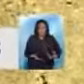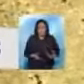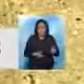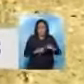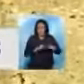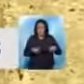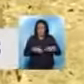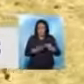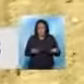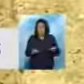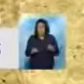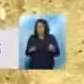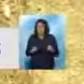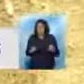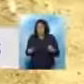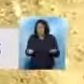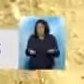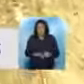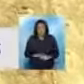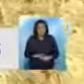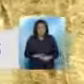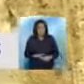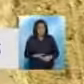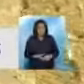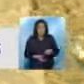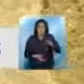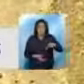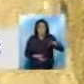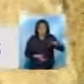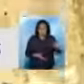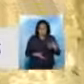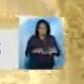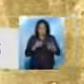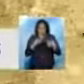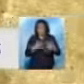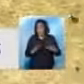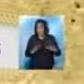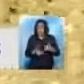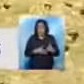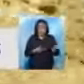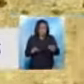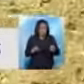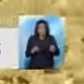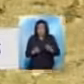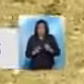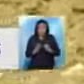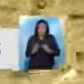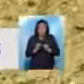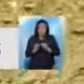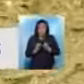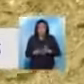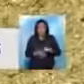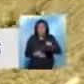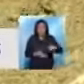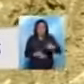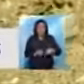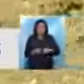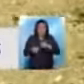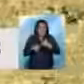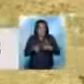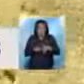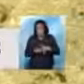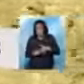o el gobierno de PPK, para que ya tome las medidas que deben de tomar, porque aquí se necesitan drenes para evacuar esta agua. Lo